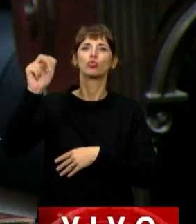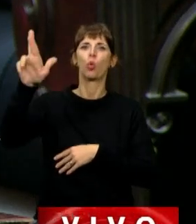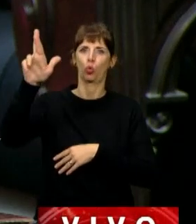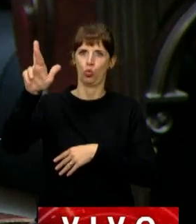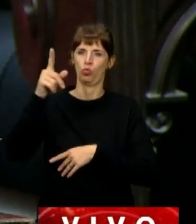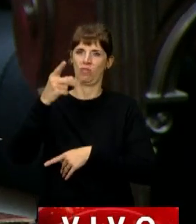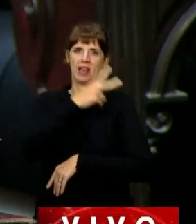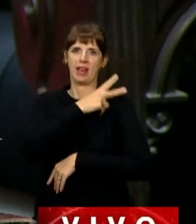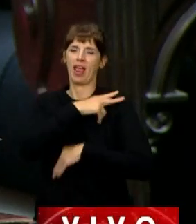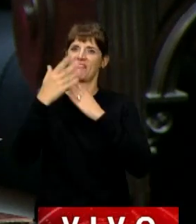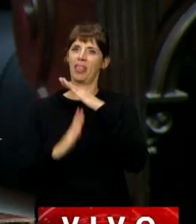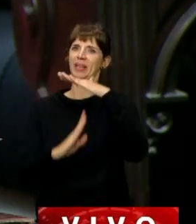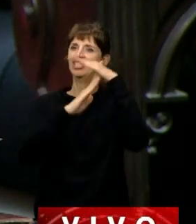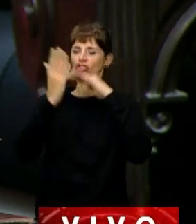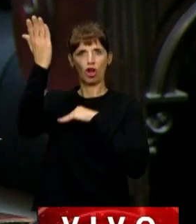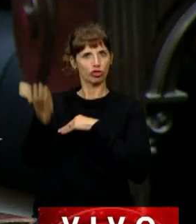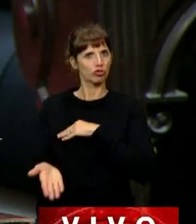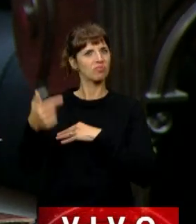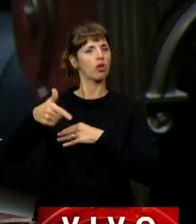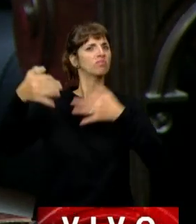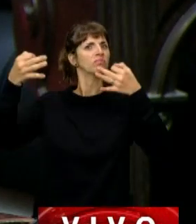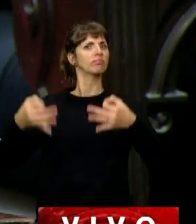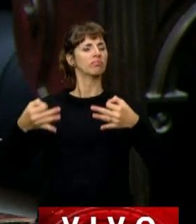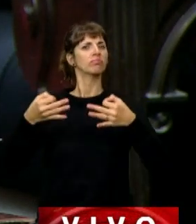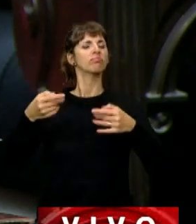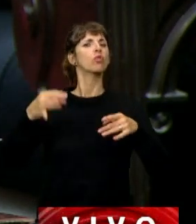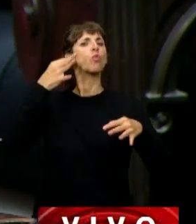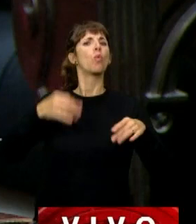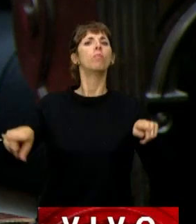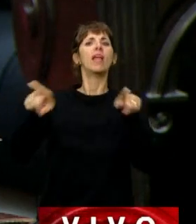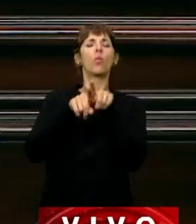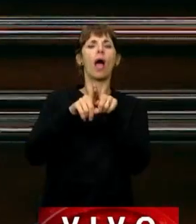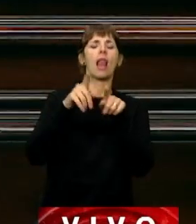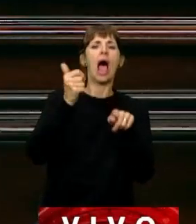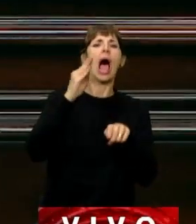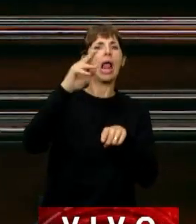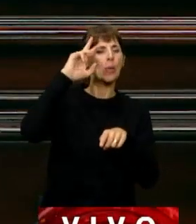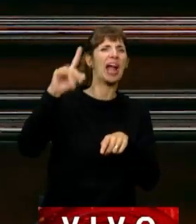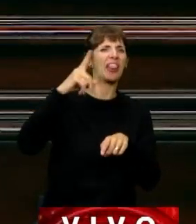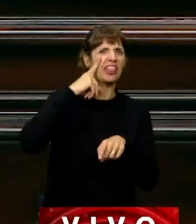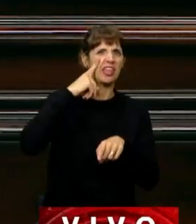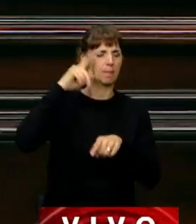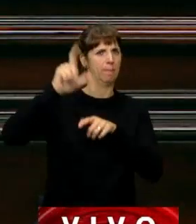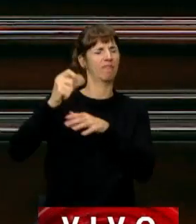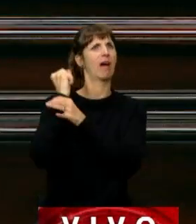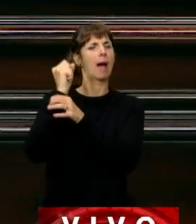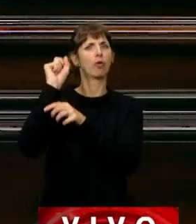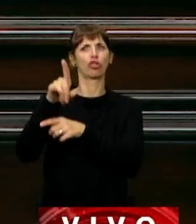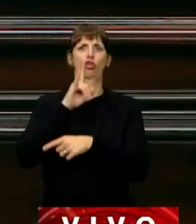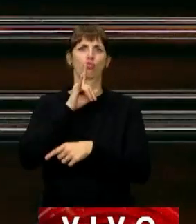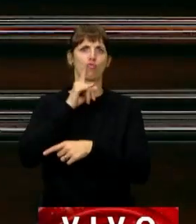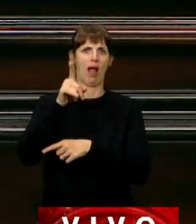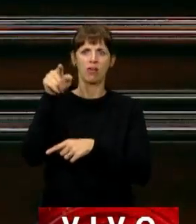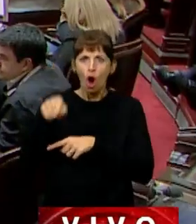Usted, jefe de gabinete, hoy ha estado a la altura de Juan Bautista Alberdi, de los grandes de Tucumán, de los grandes de Tucumán.